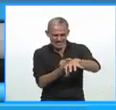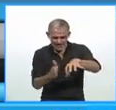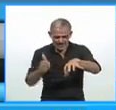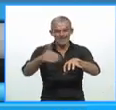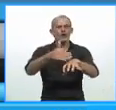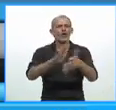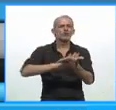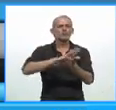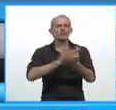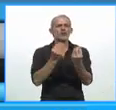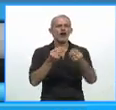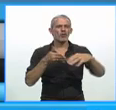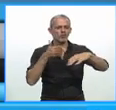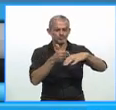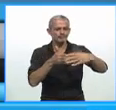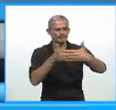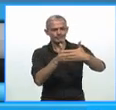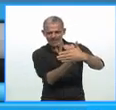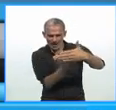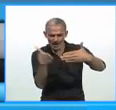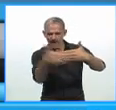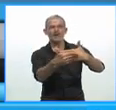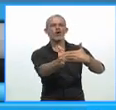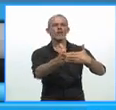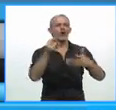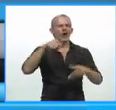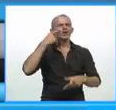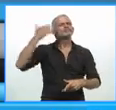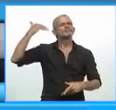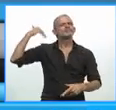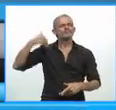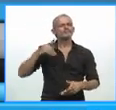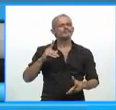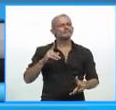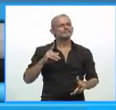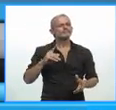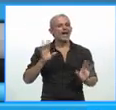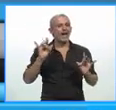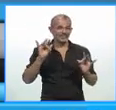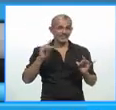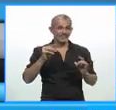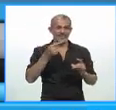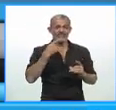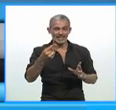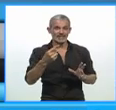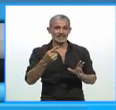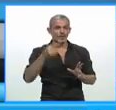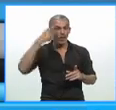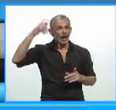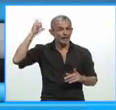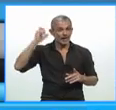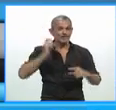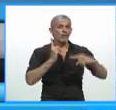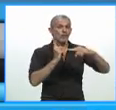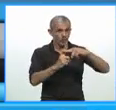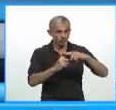llevar. Y la verdad que hoy mirando para atrás, me cuesta decir, a veces es difícil decirlo, pero fue algo, una experiencia muy